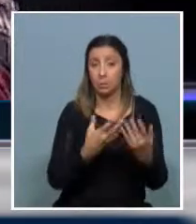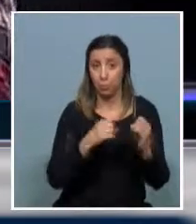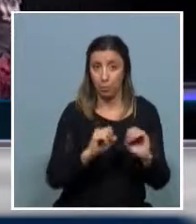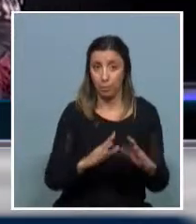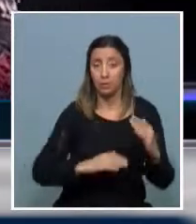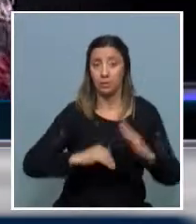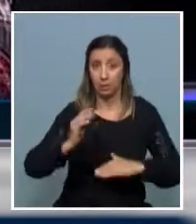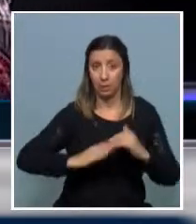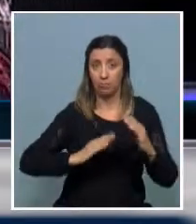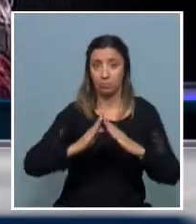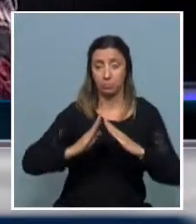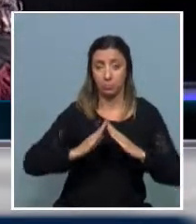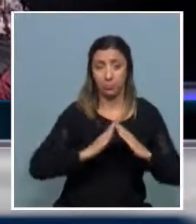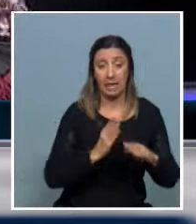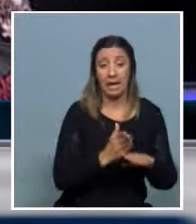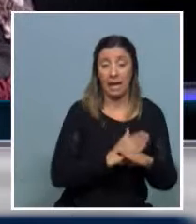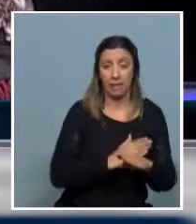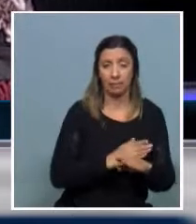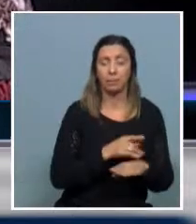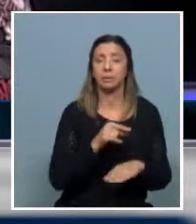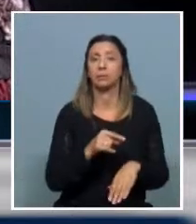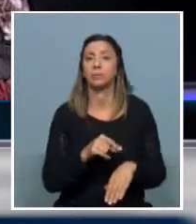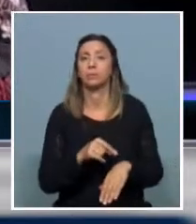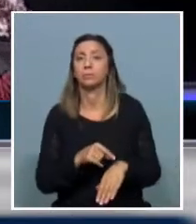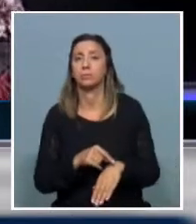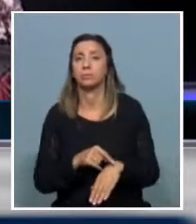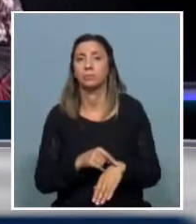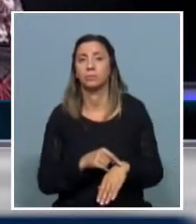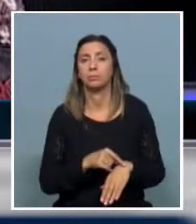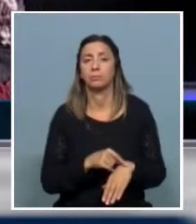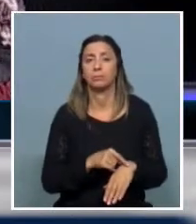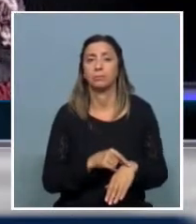comiencen a construirse las casas. Entonces esto lleva, digamos que la gente